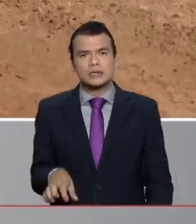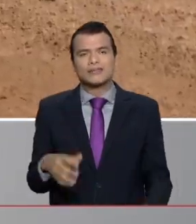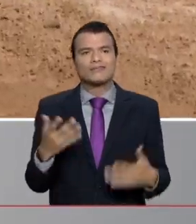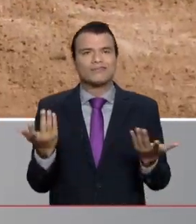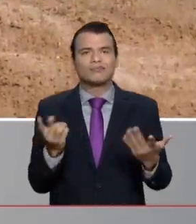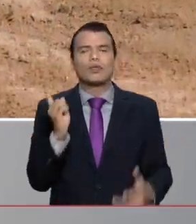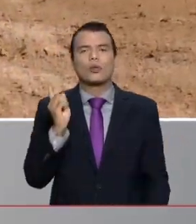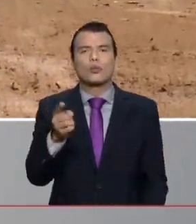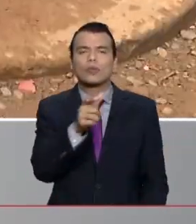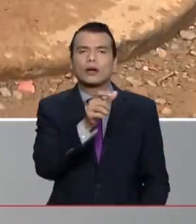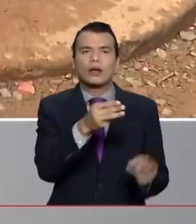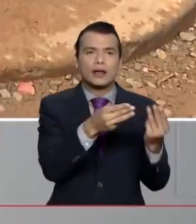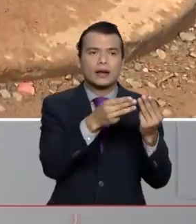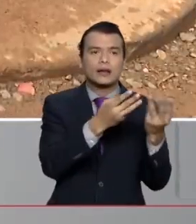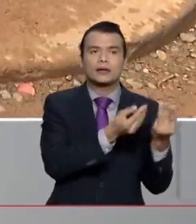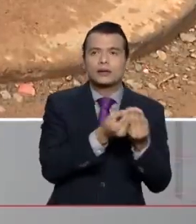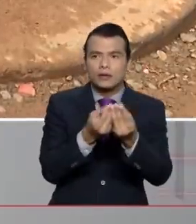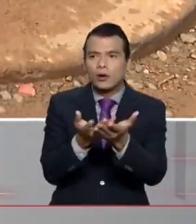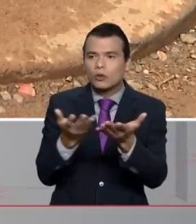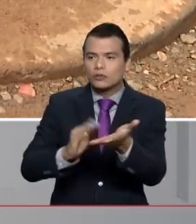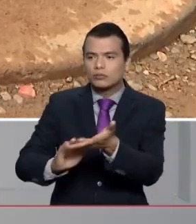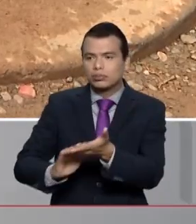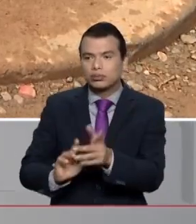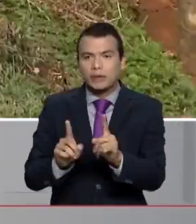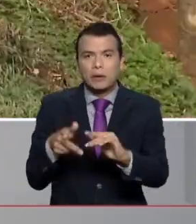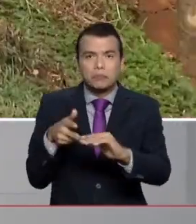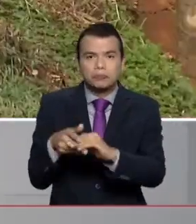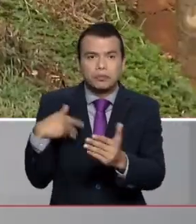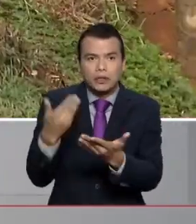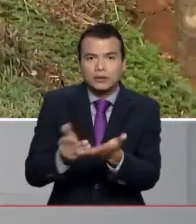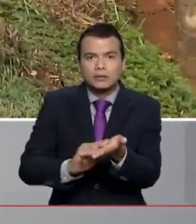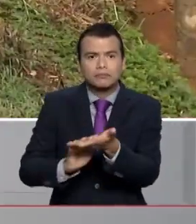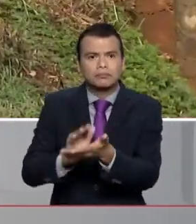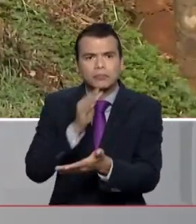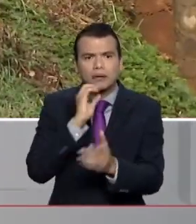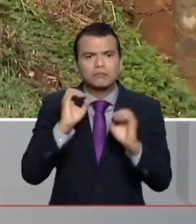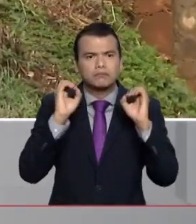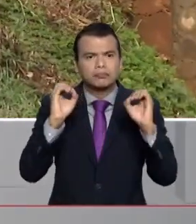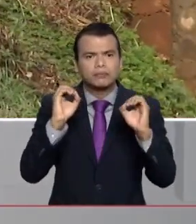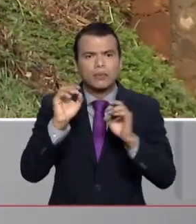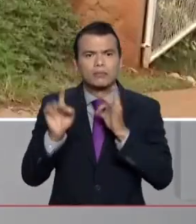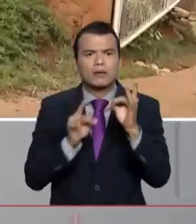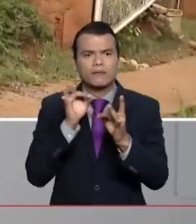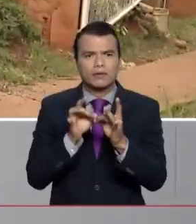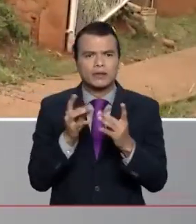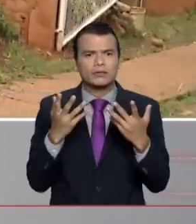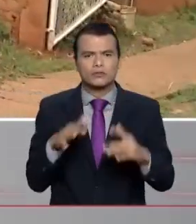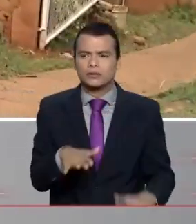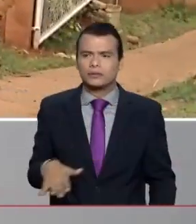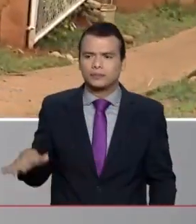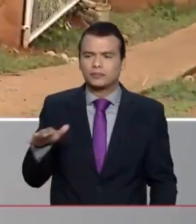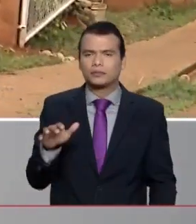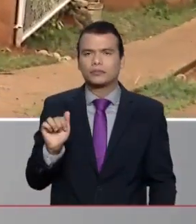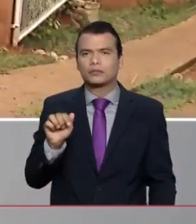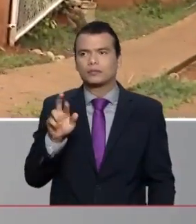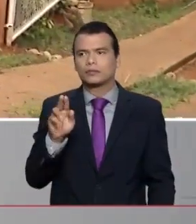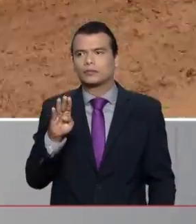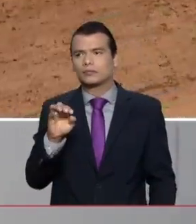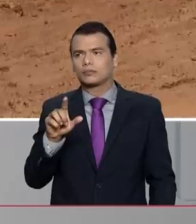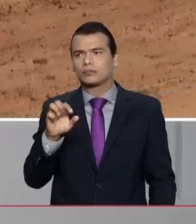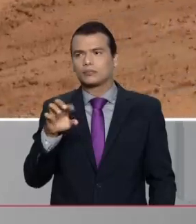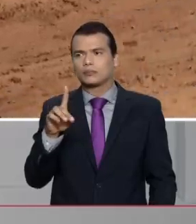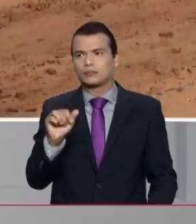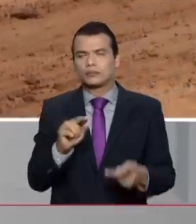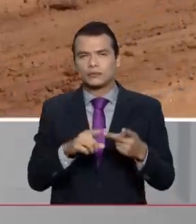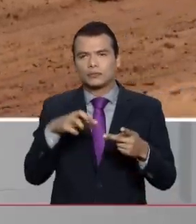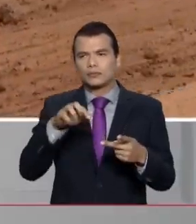empresas municipales, pero que según ellos no finalizaron. La expectativa en La Arboleda, Pampas del Mirador, Palmas 1 y